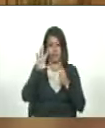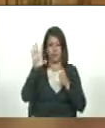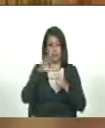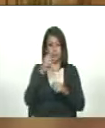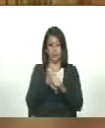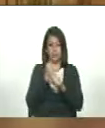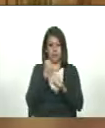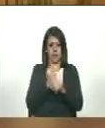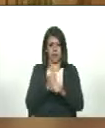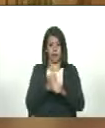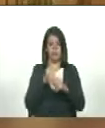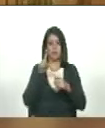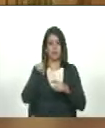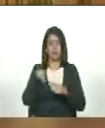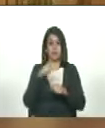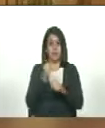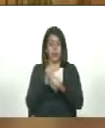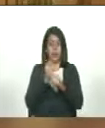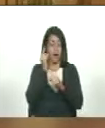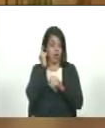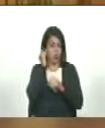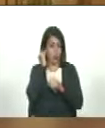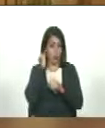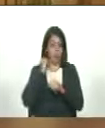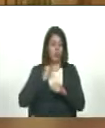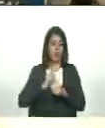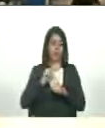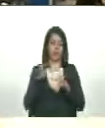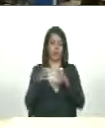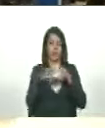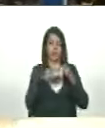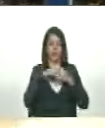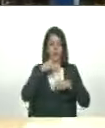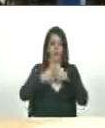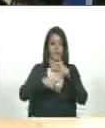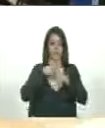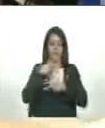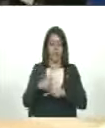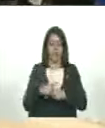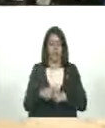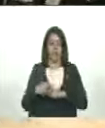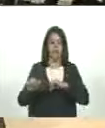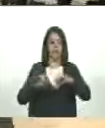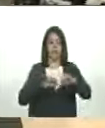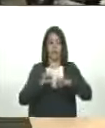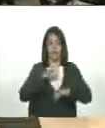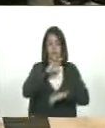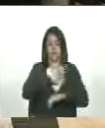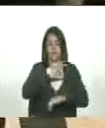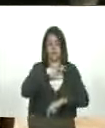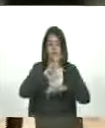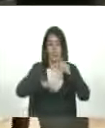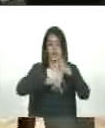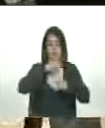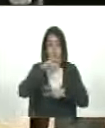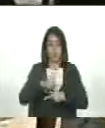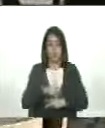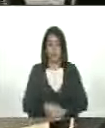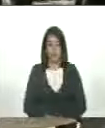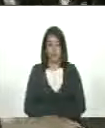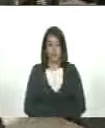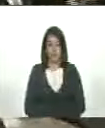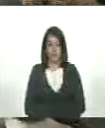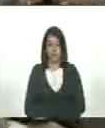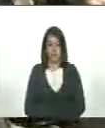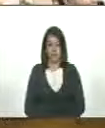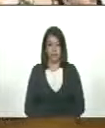los trabajadores, a las trabajadoras, a los sectores productivos, a los movimientos sociales productivos,